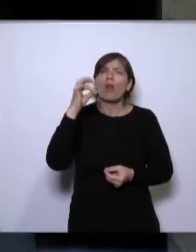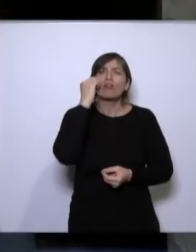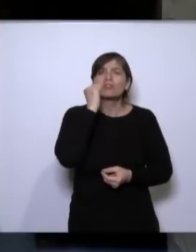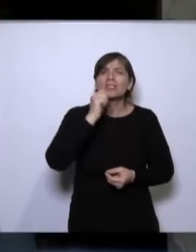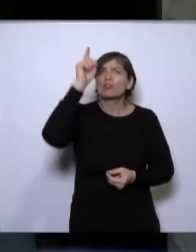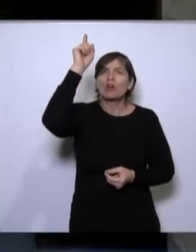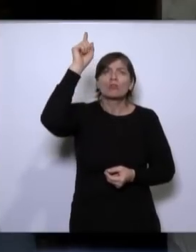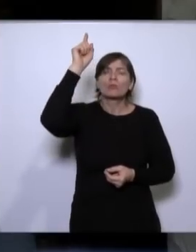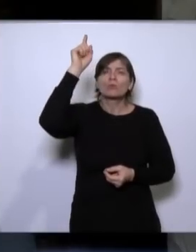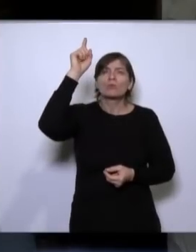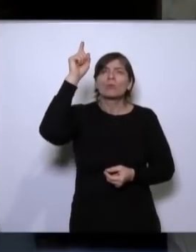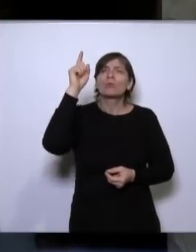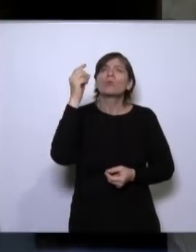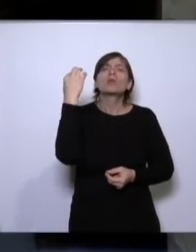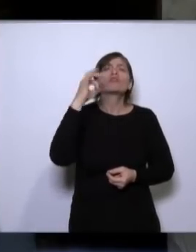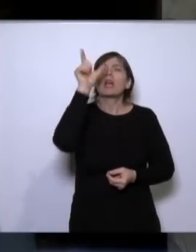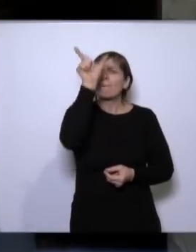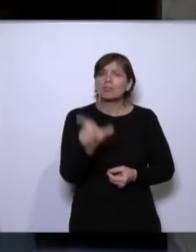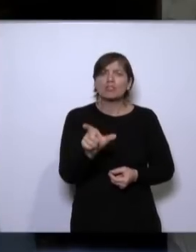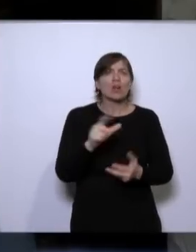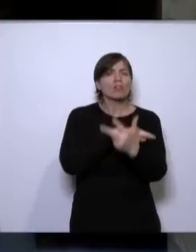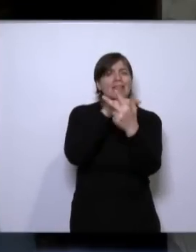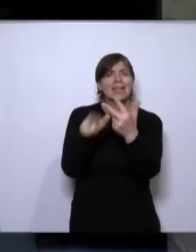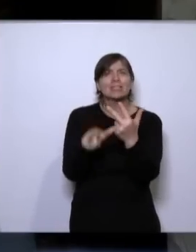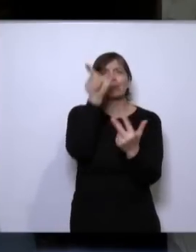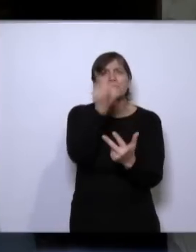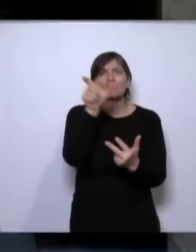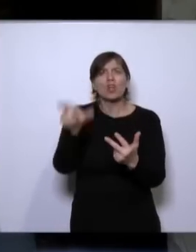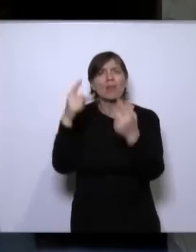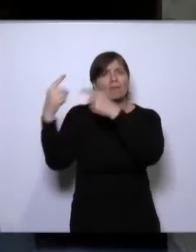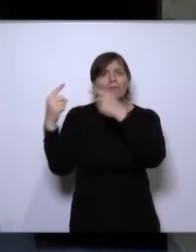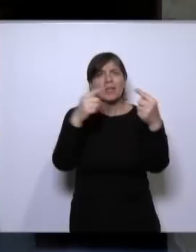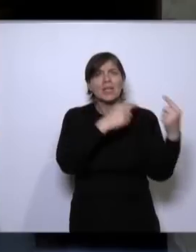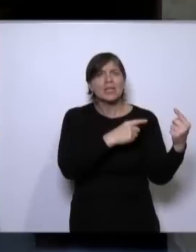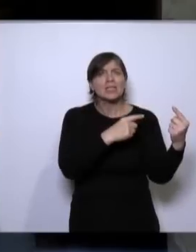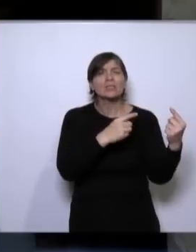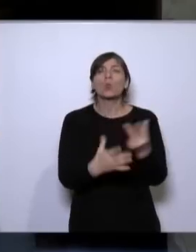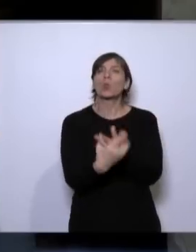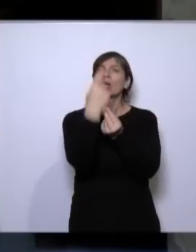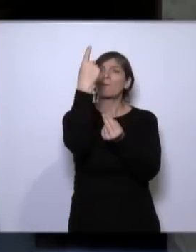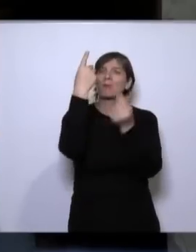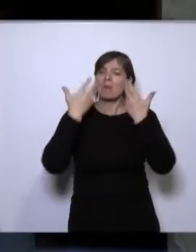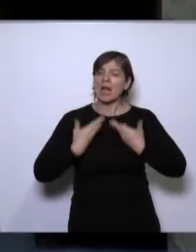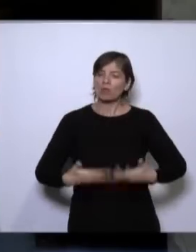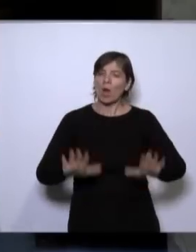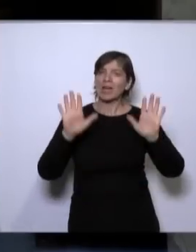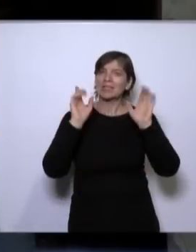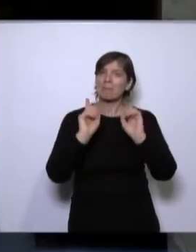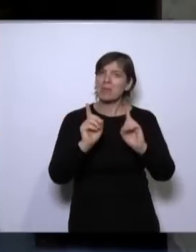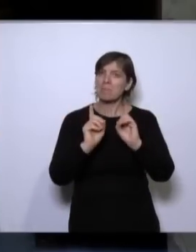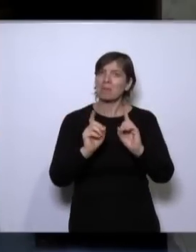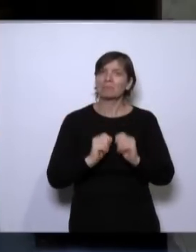Señor, no una sola persona, sino tres personas distintas, de una misma naturaleza.